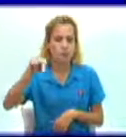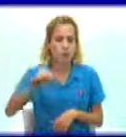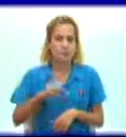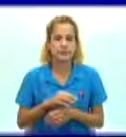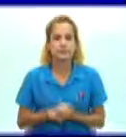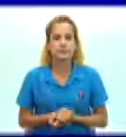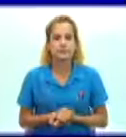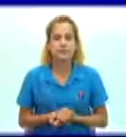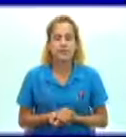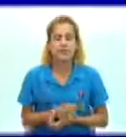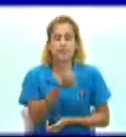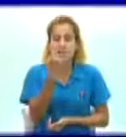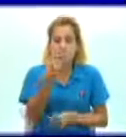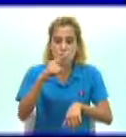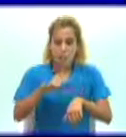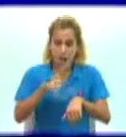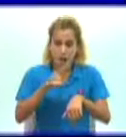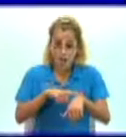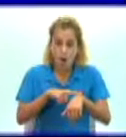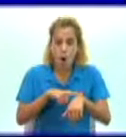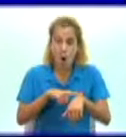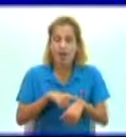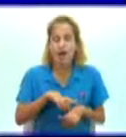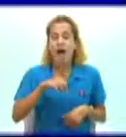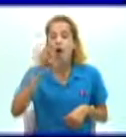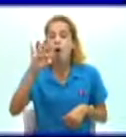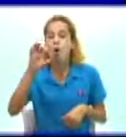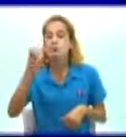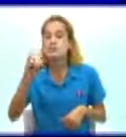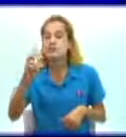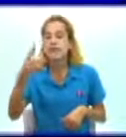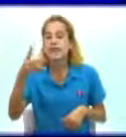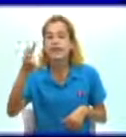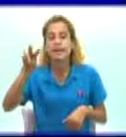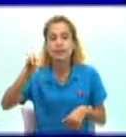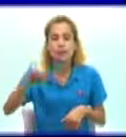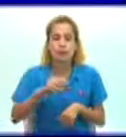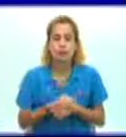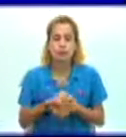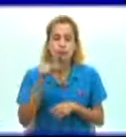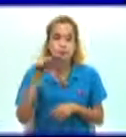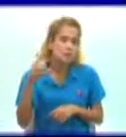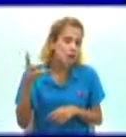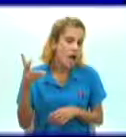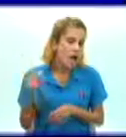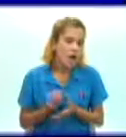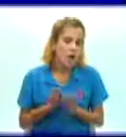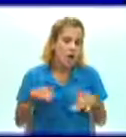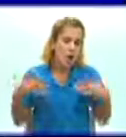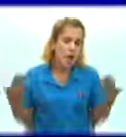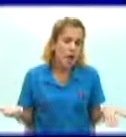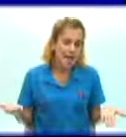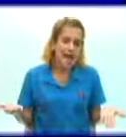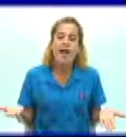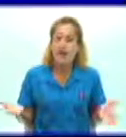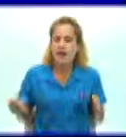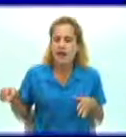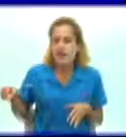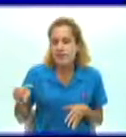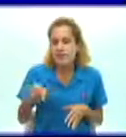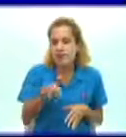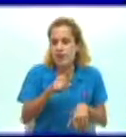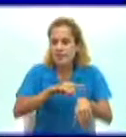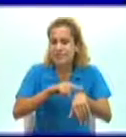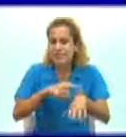caso, si una hora recorre 80 kilómetros, yo tengo que calcular lo que él recorre en 3,5